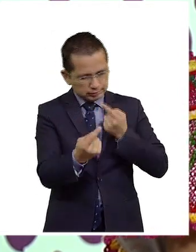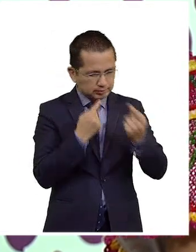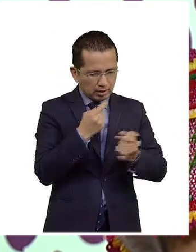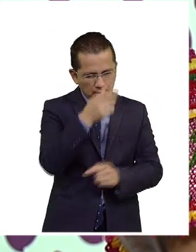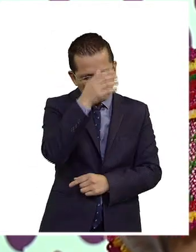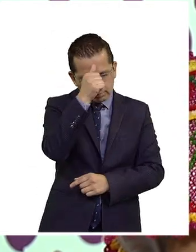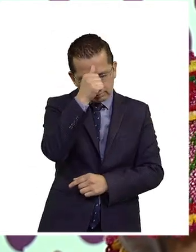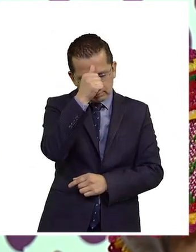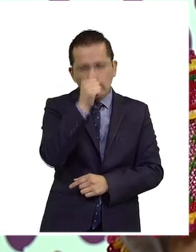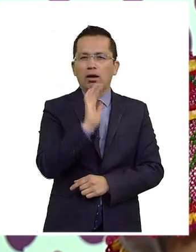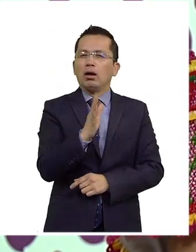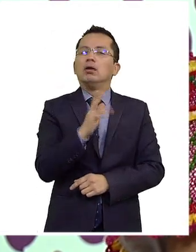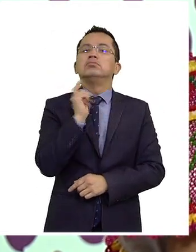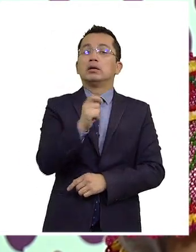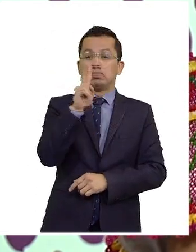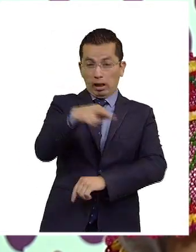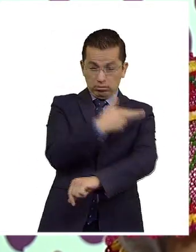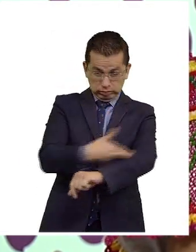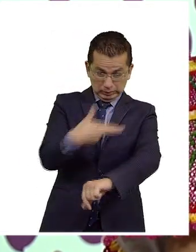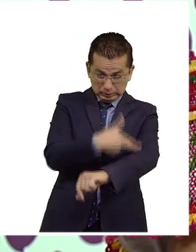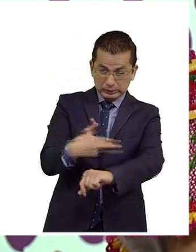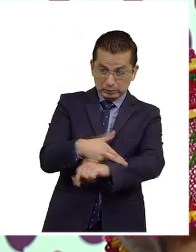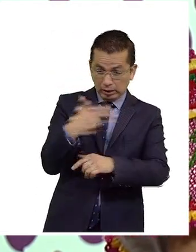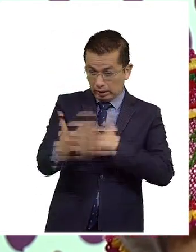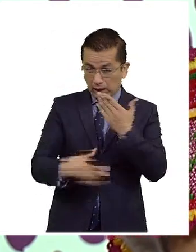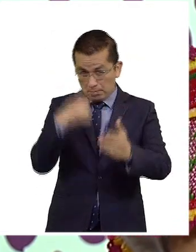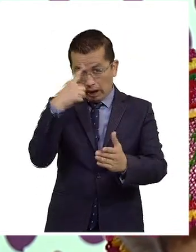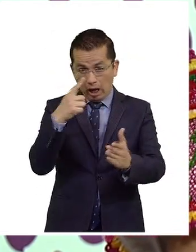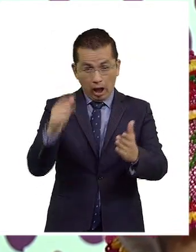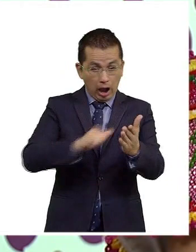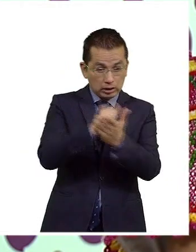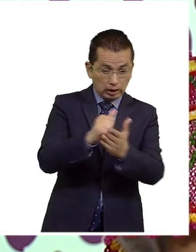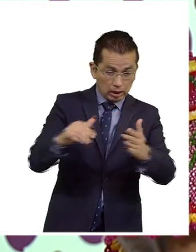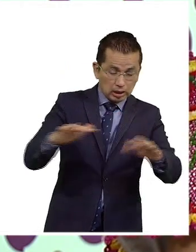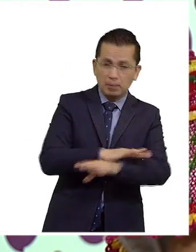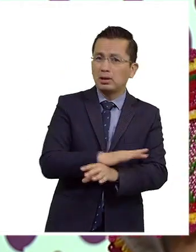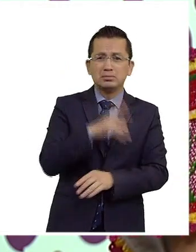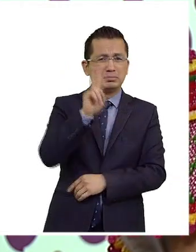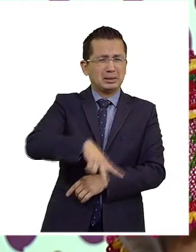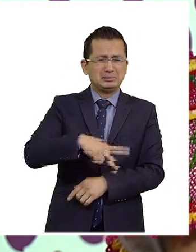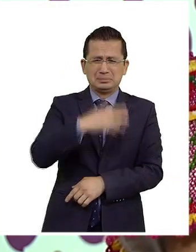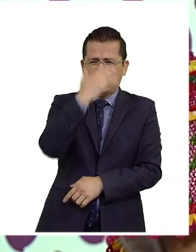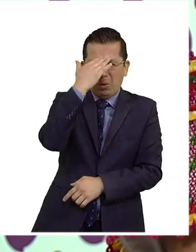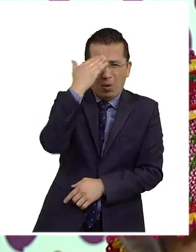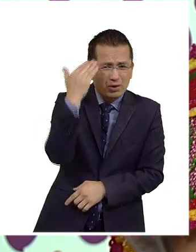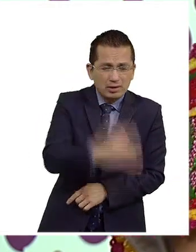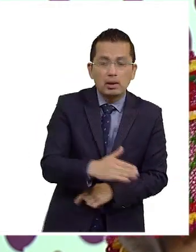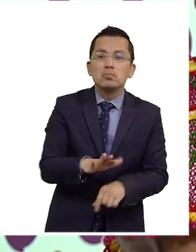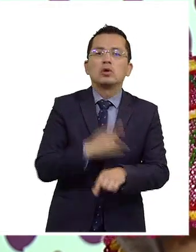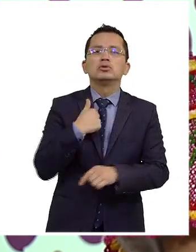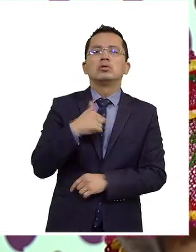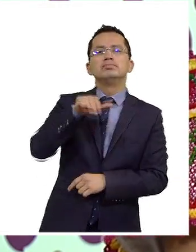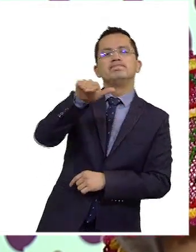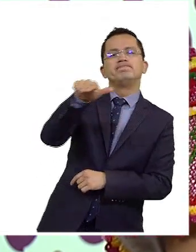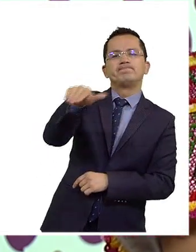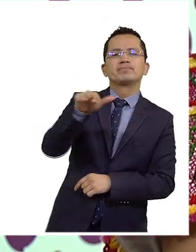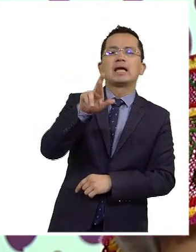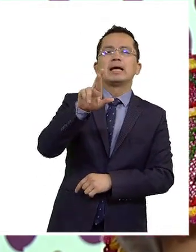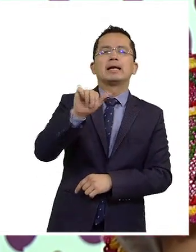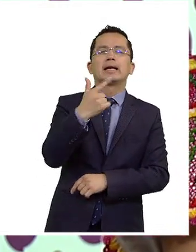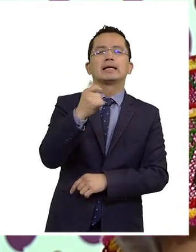judicial era algo terrible. Entonces comenzamos solicitando al registro civil que hiciera un control